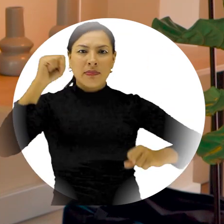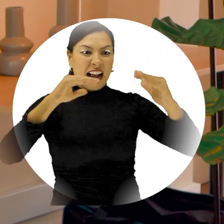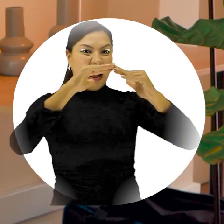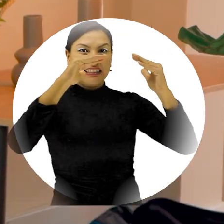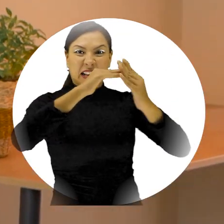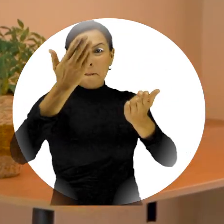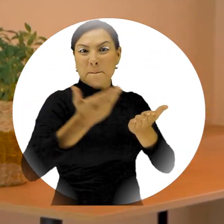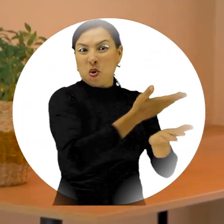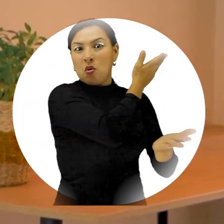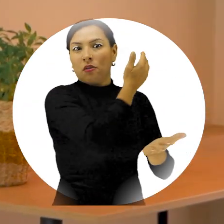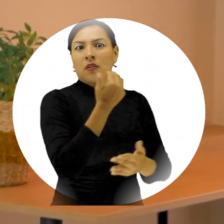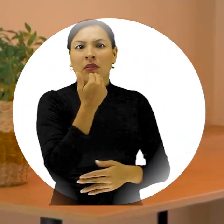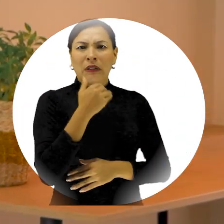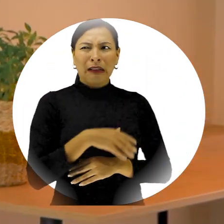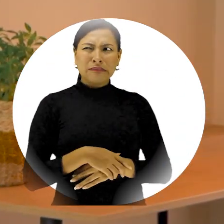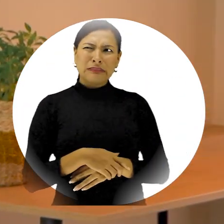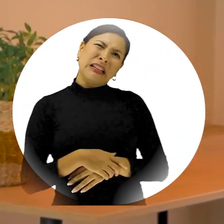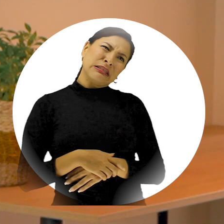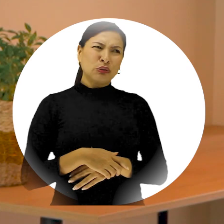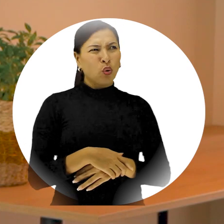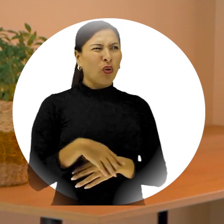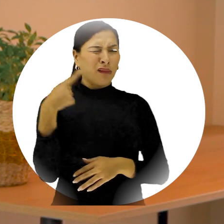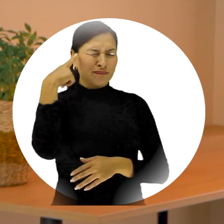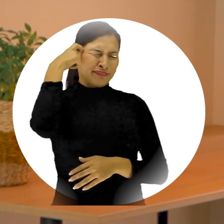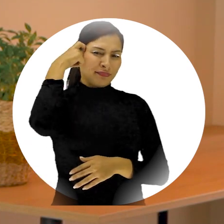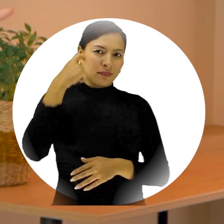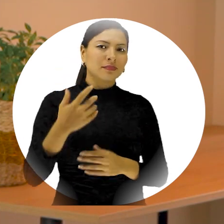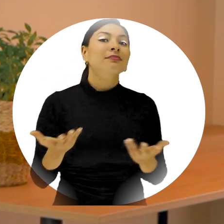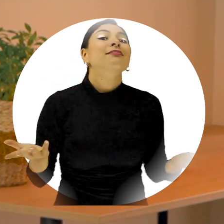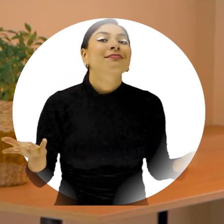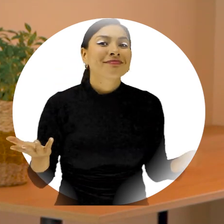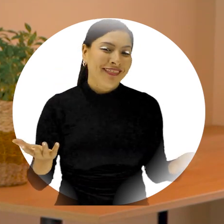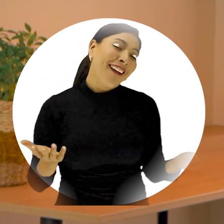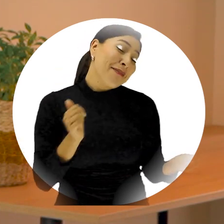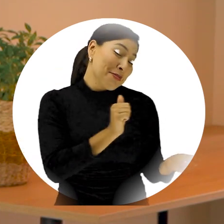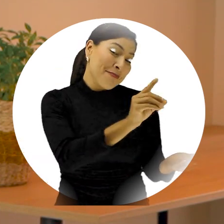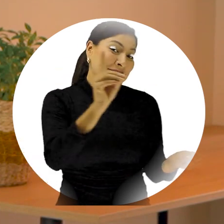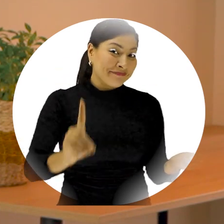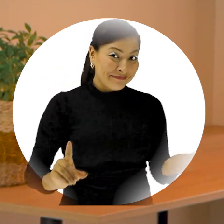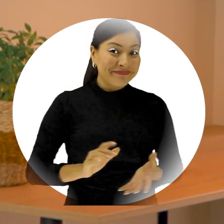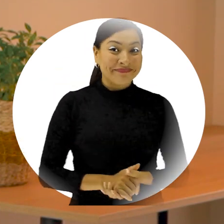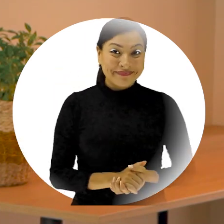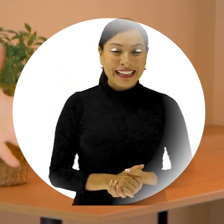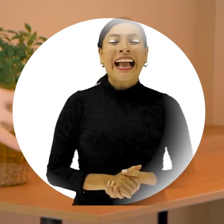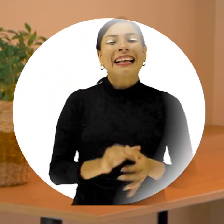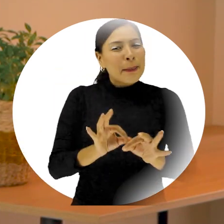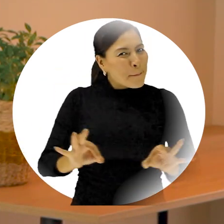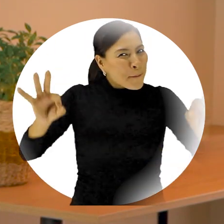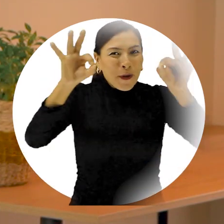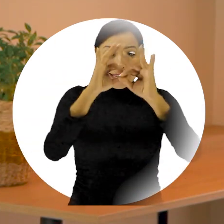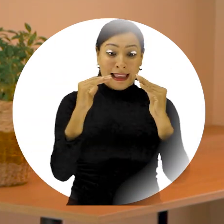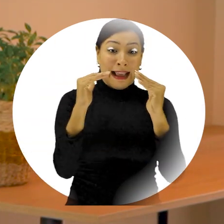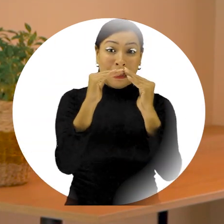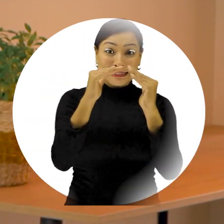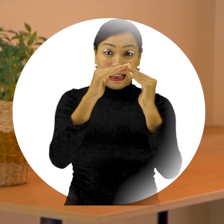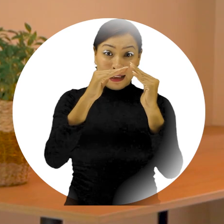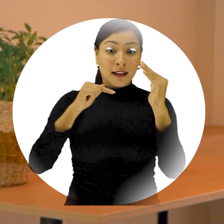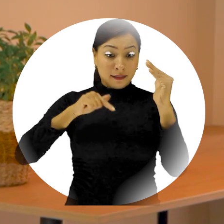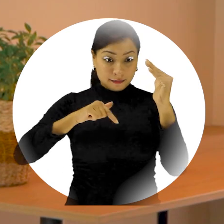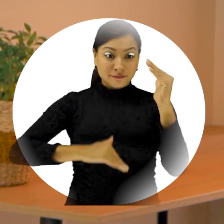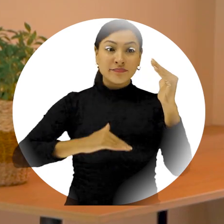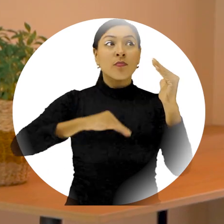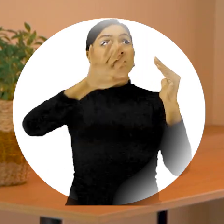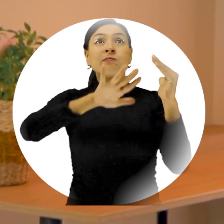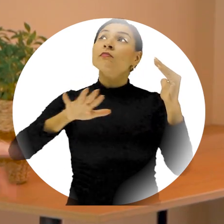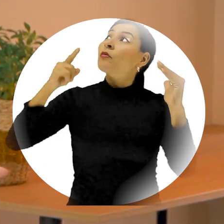depende de ustedes. Es muy importante también que revisen a profundidad no solo como el inmueble, el apartamento o la casa, sino también las zonas comunes que esta